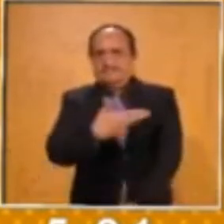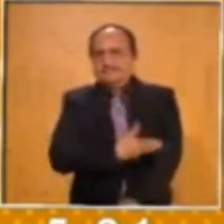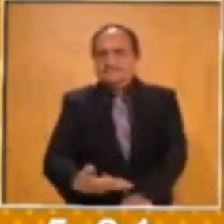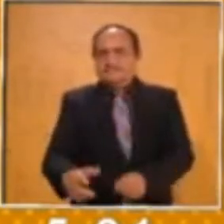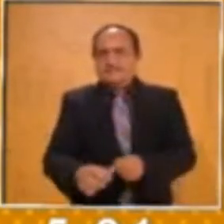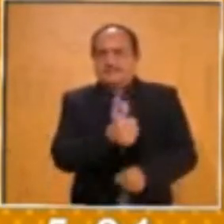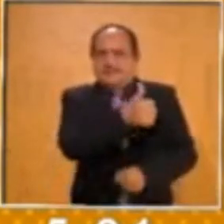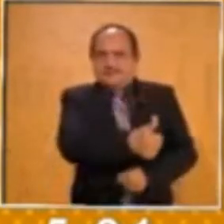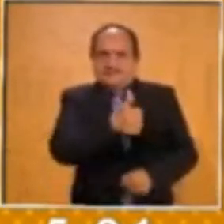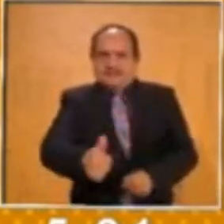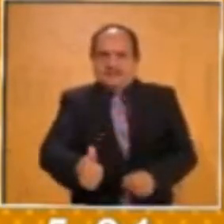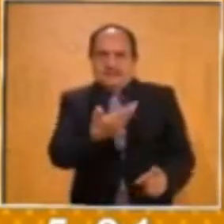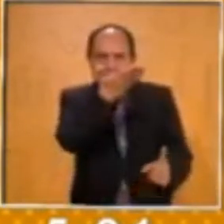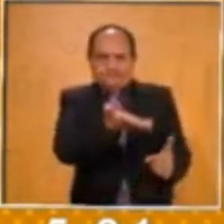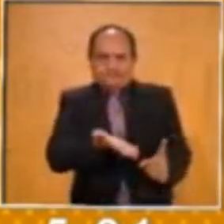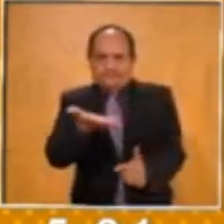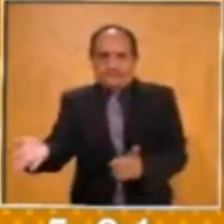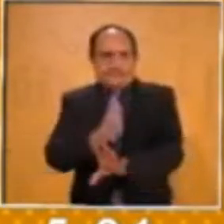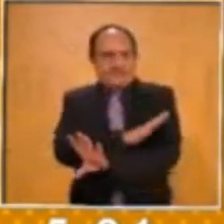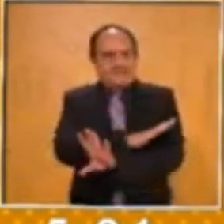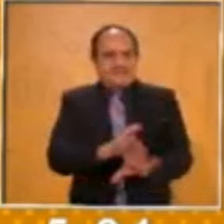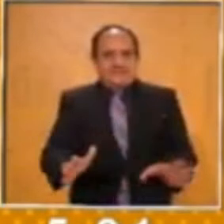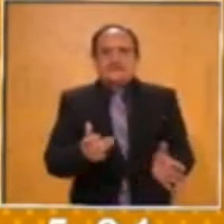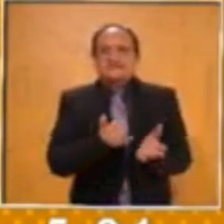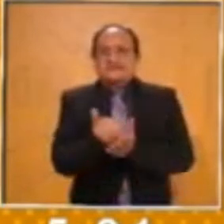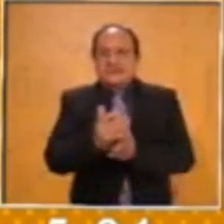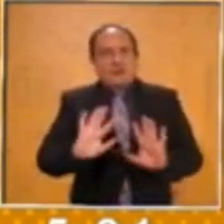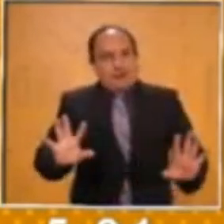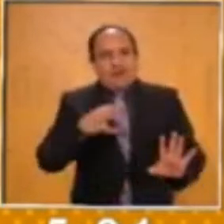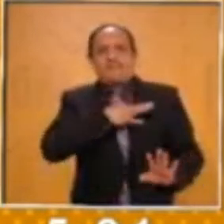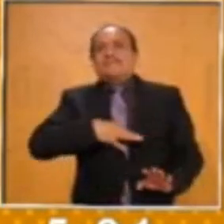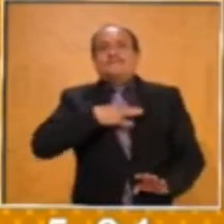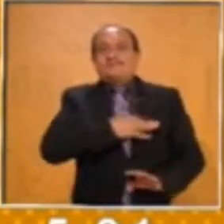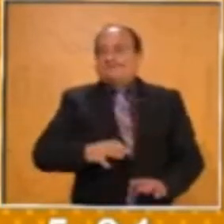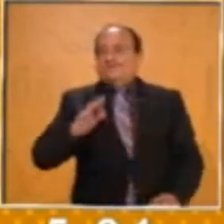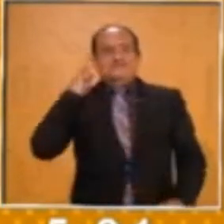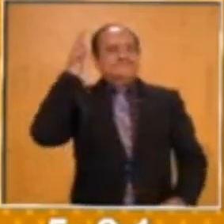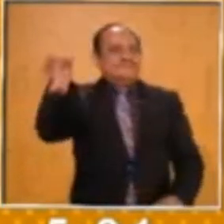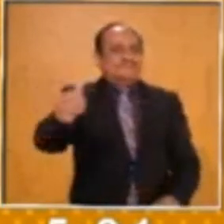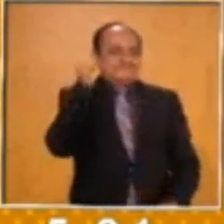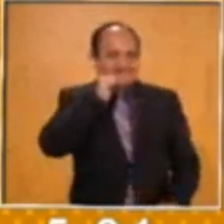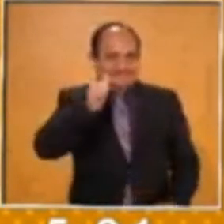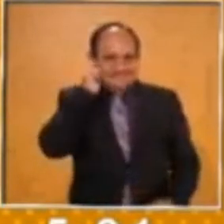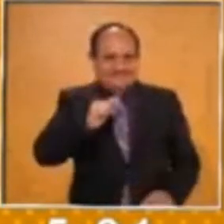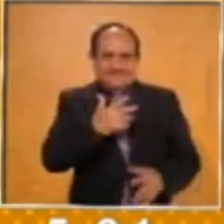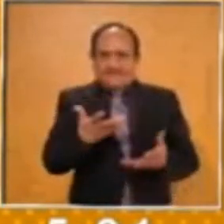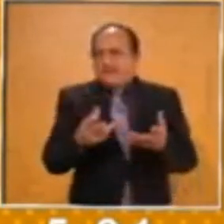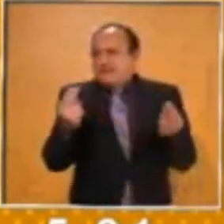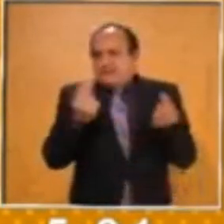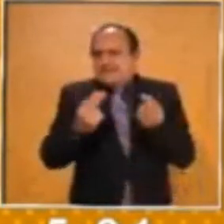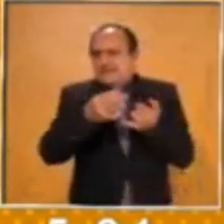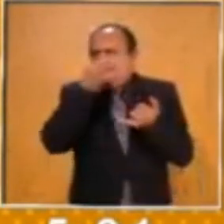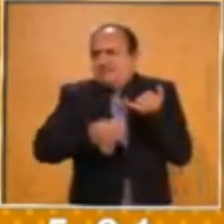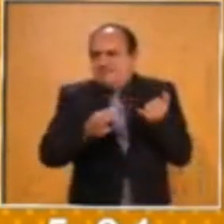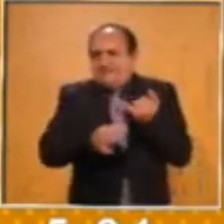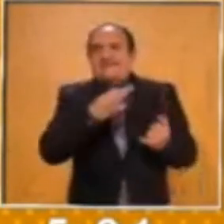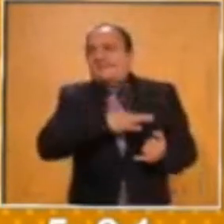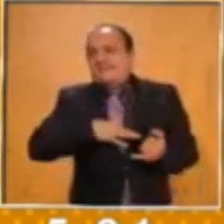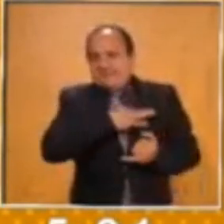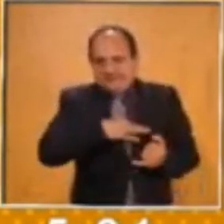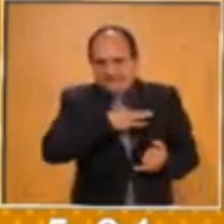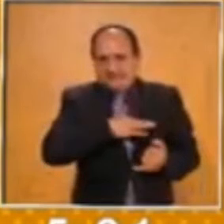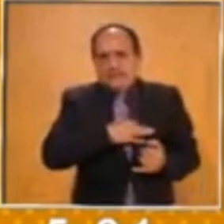cada personaje toma su rumbo o viven felices para siempre. No es necesario que el final de la historia sea feliz